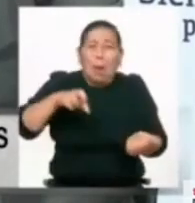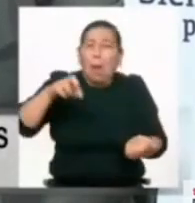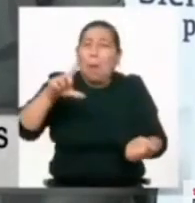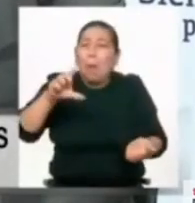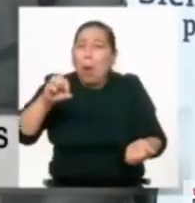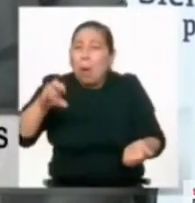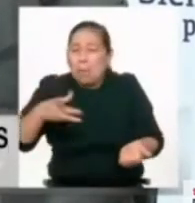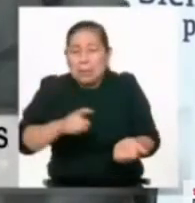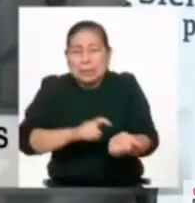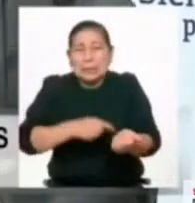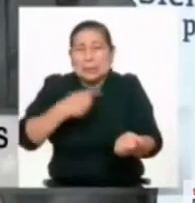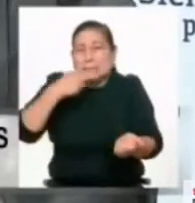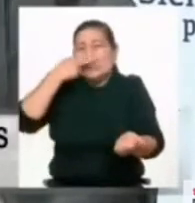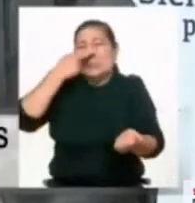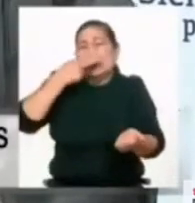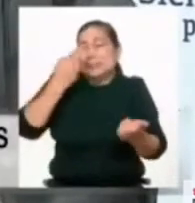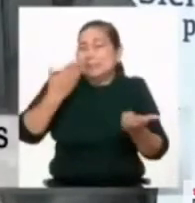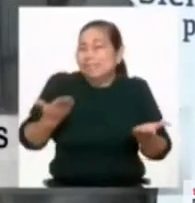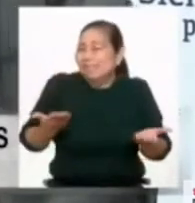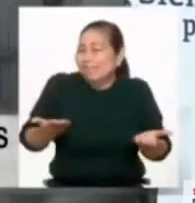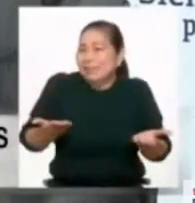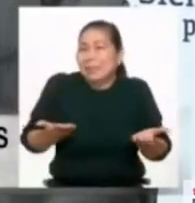y una serie de elementos pesados que